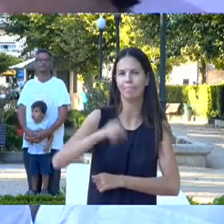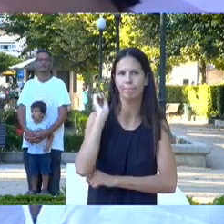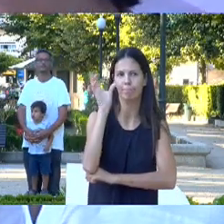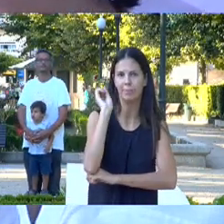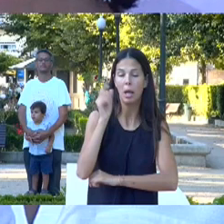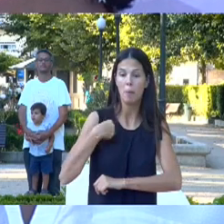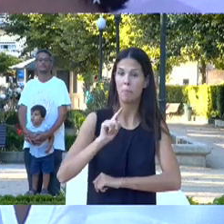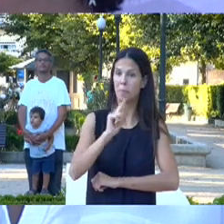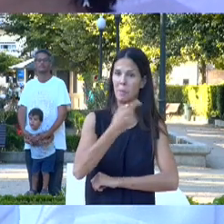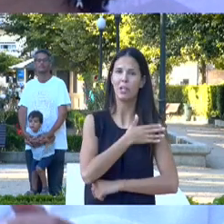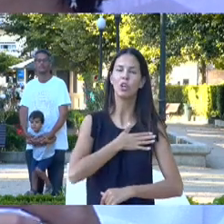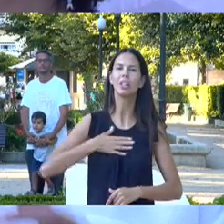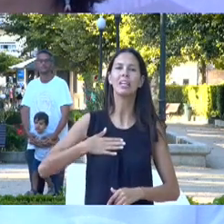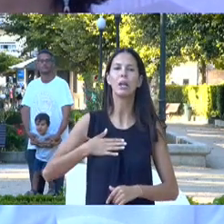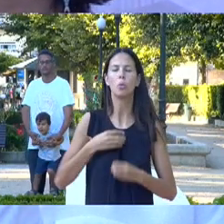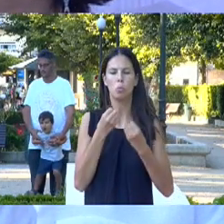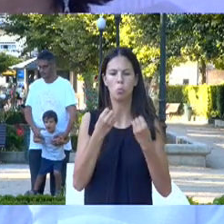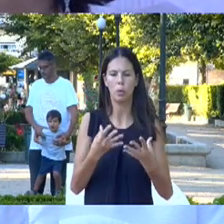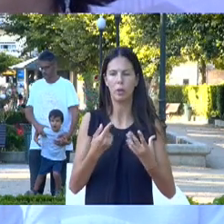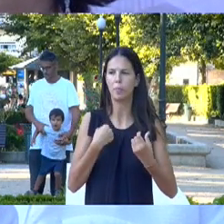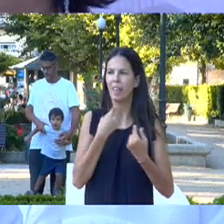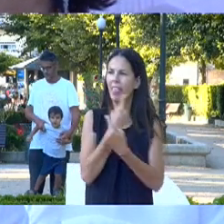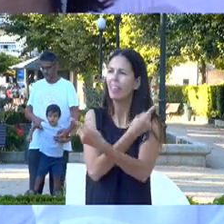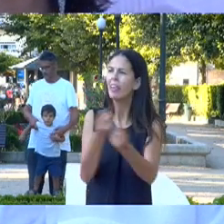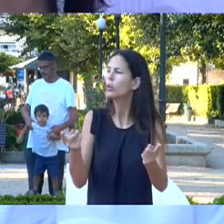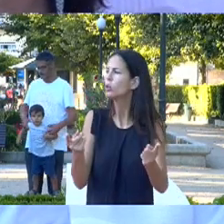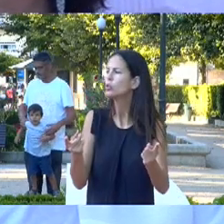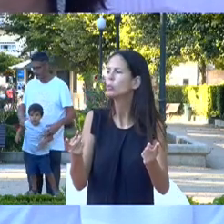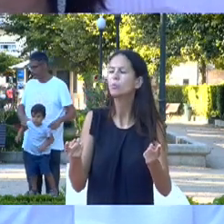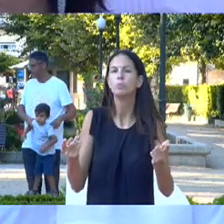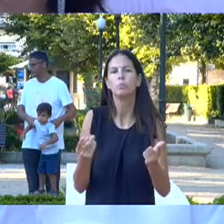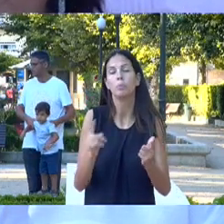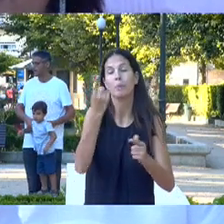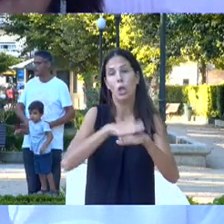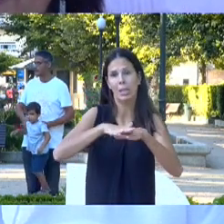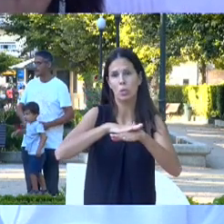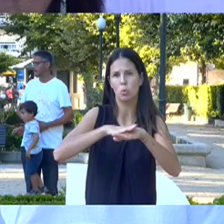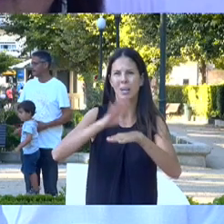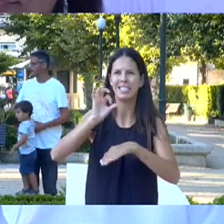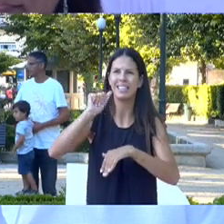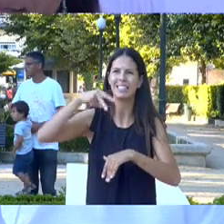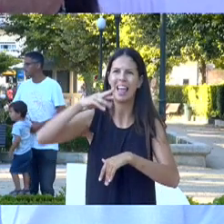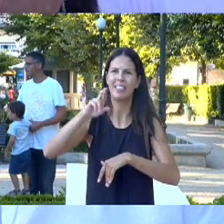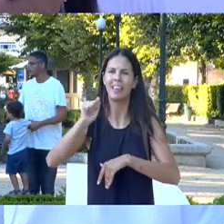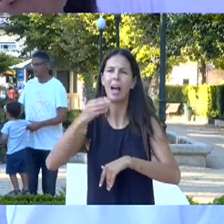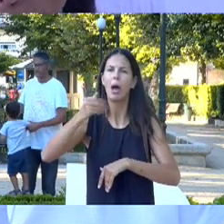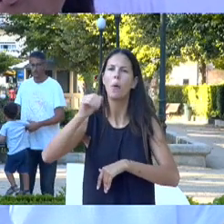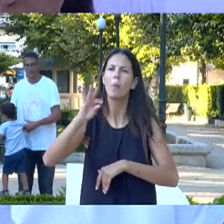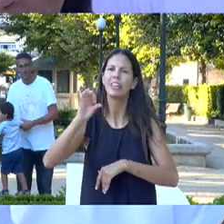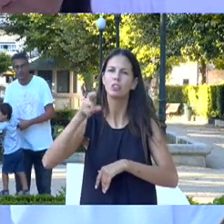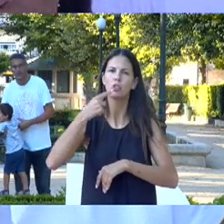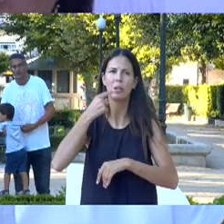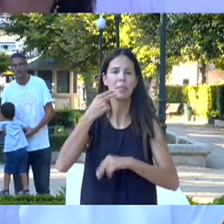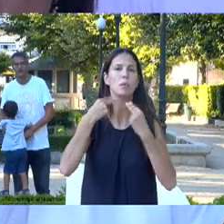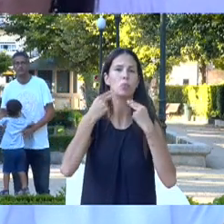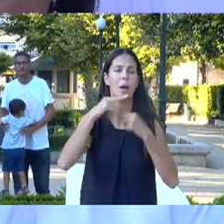primeiro lugar, o que quero é trasladarvos as desculpas de Sandra Bastos, que é a deputada provincial de Igualdade, que